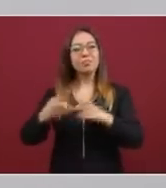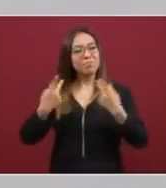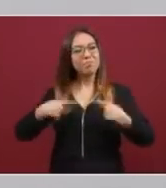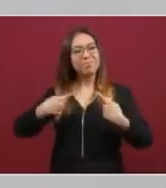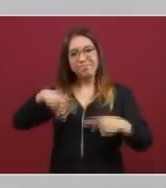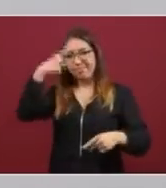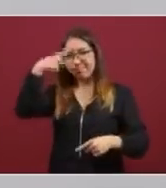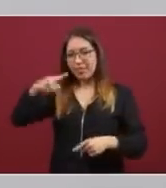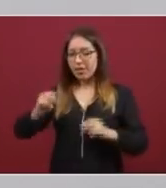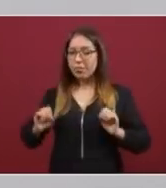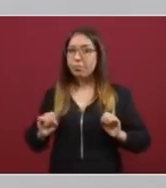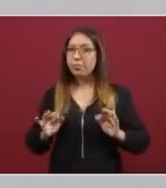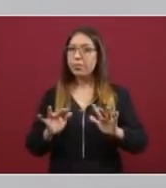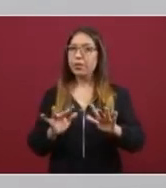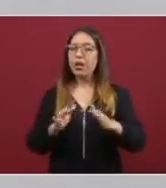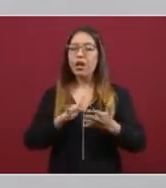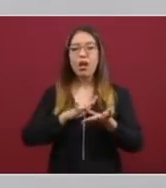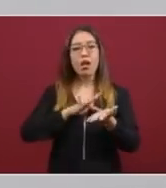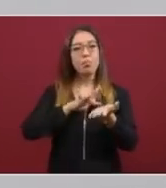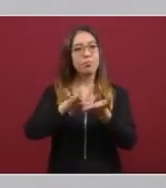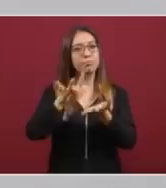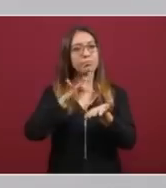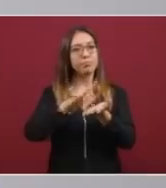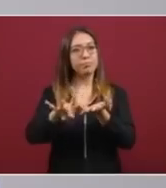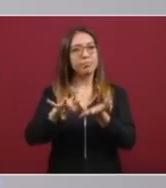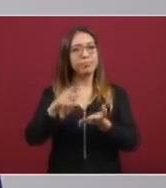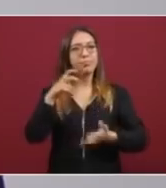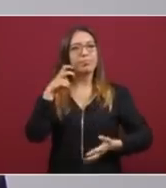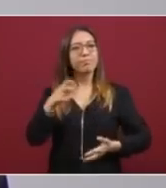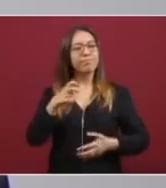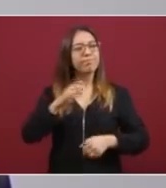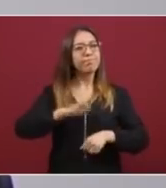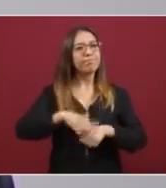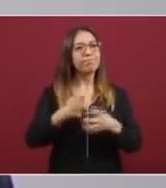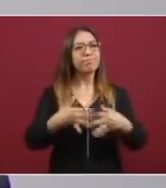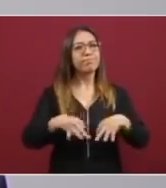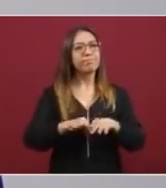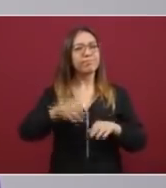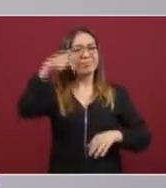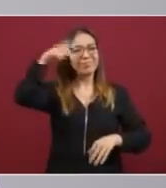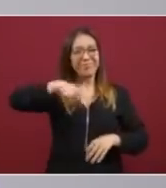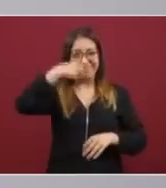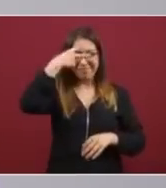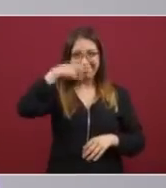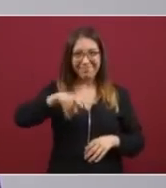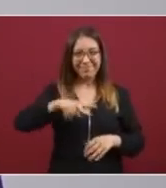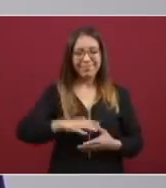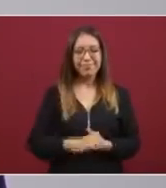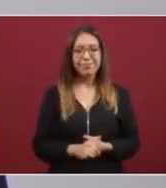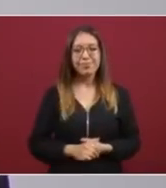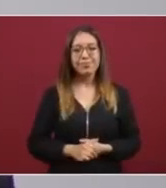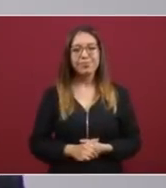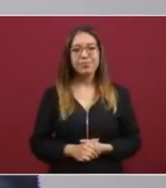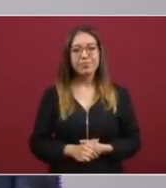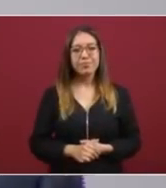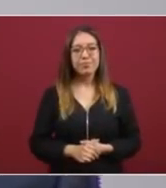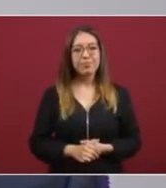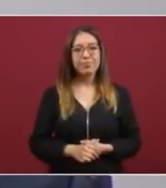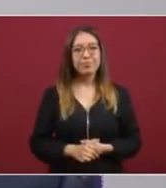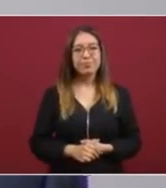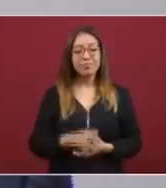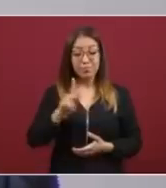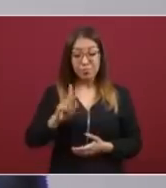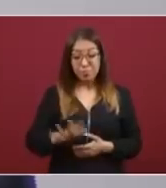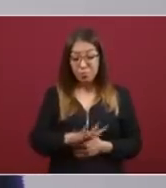Hay ese distintivo en nuestro pueblo. El pueblo de México es un